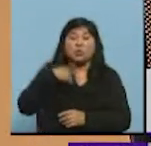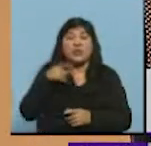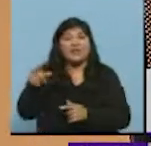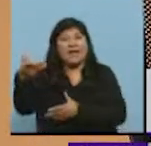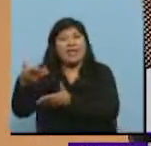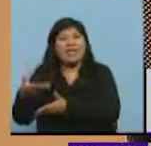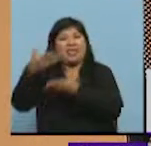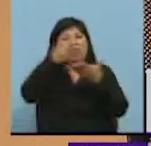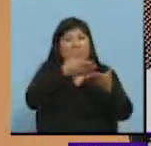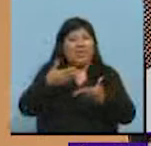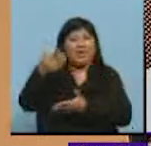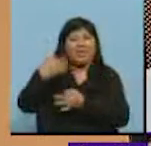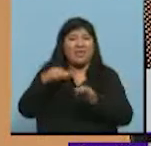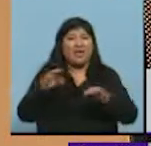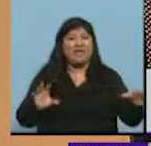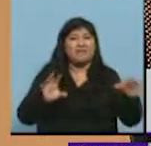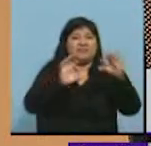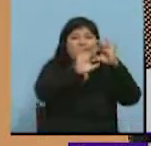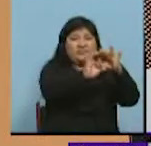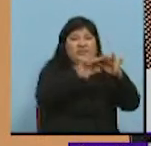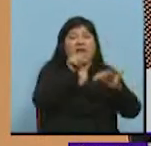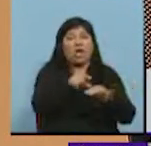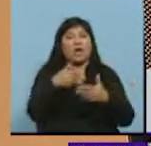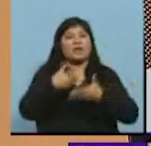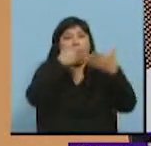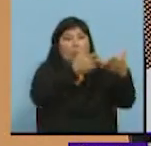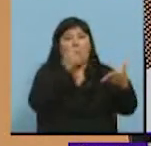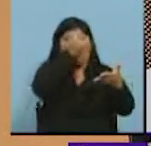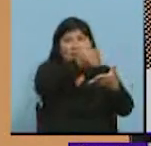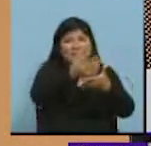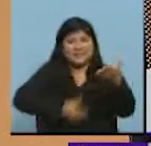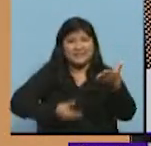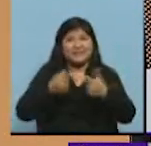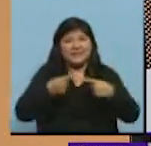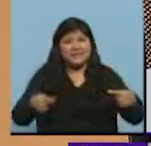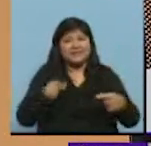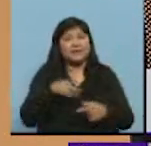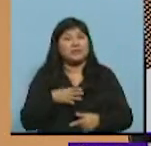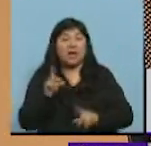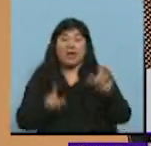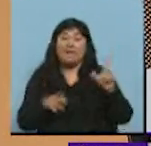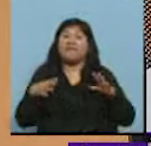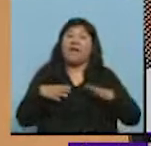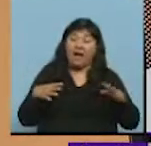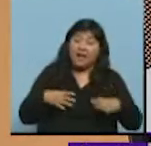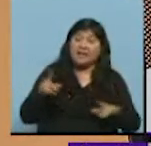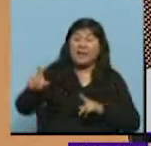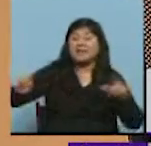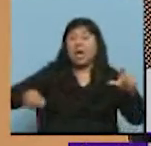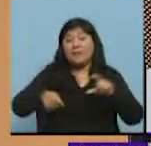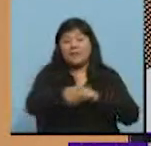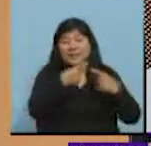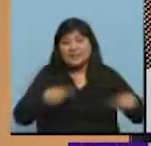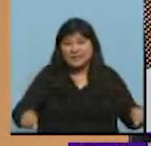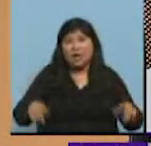siempre pasa que por ahí de no es esa novia no vino o no viene y es porque en realidad hay una cuestión que hay que regularizar antes de la transferencia de la red